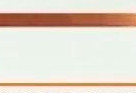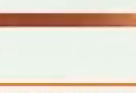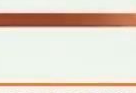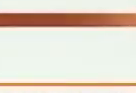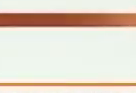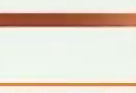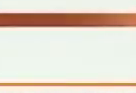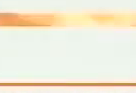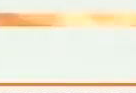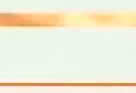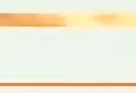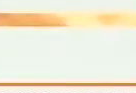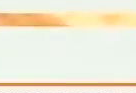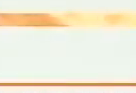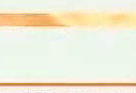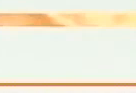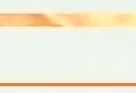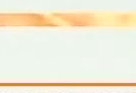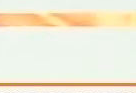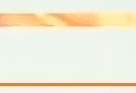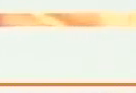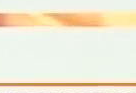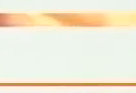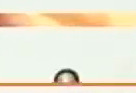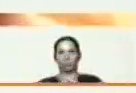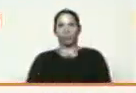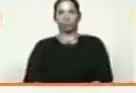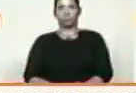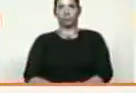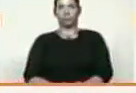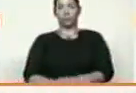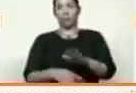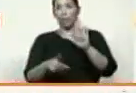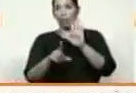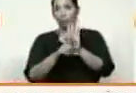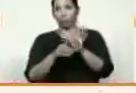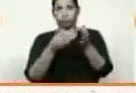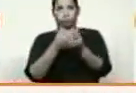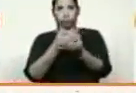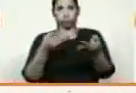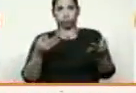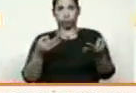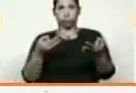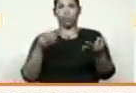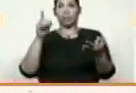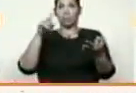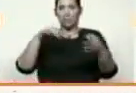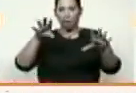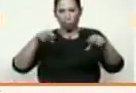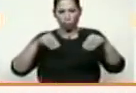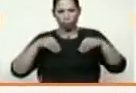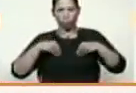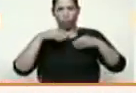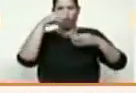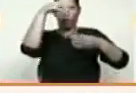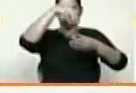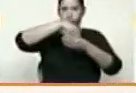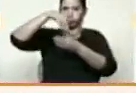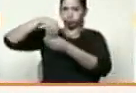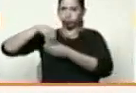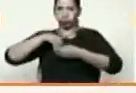política, no solo de legislación ordinaria, sino que asumieron facultades